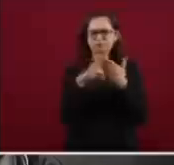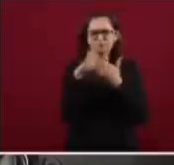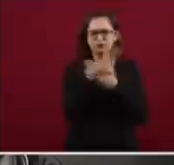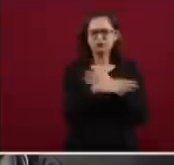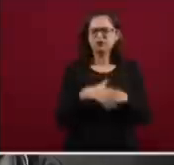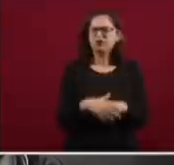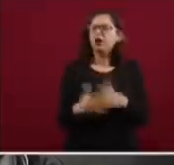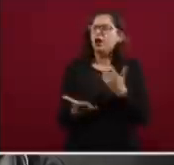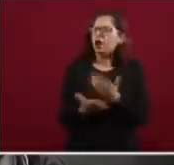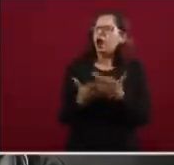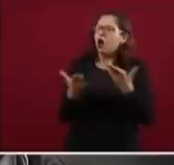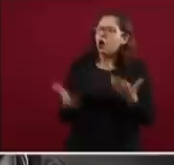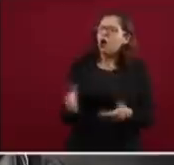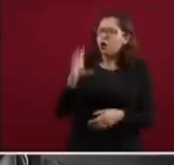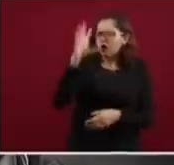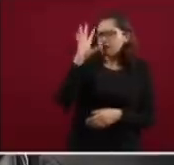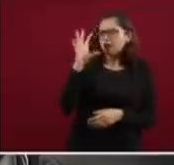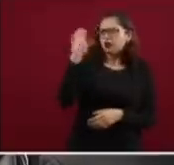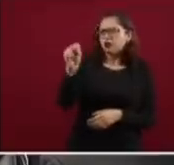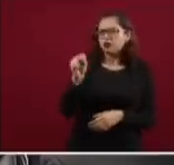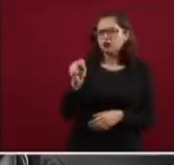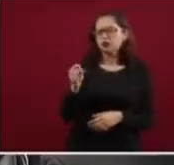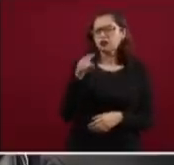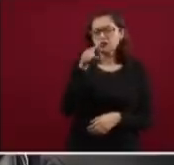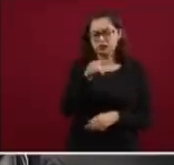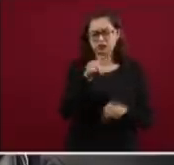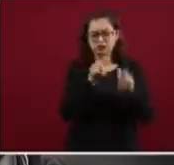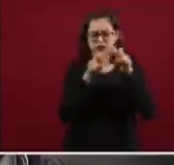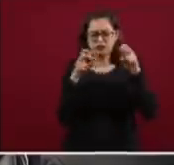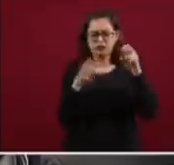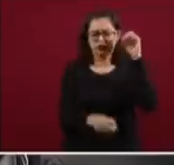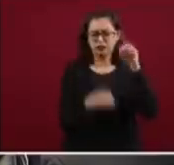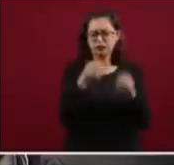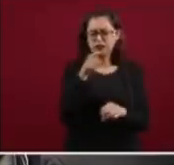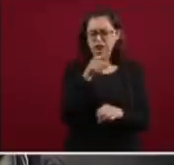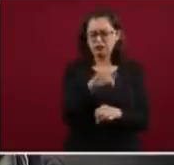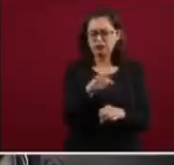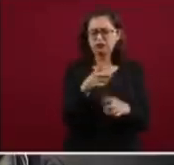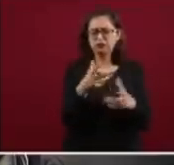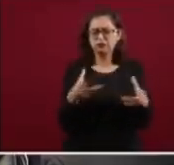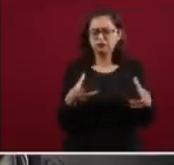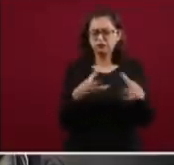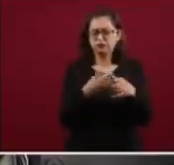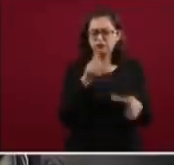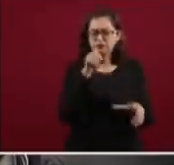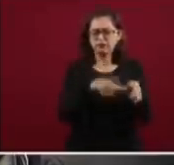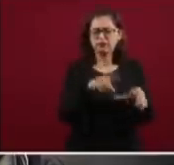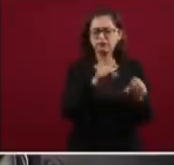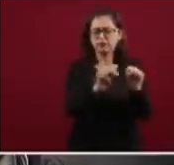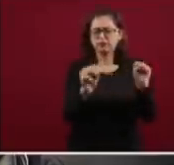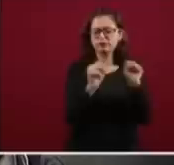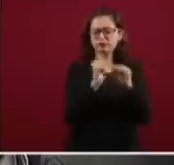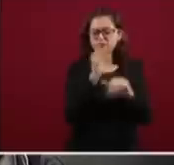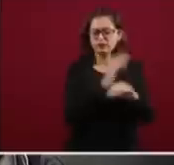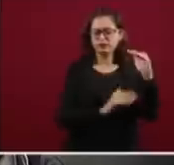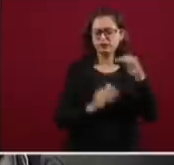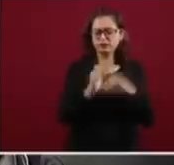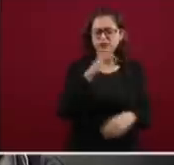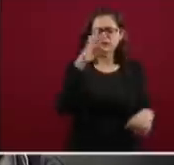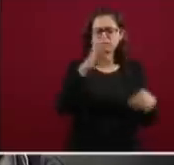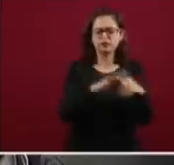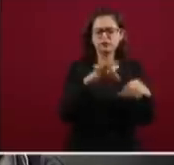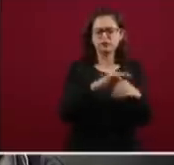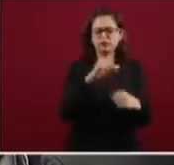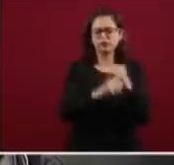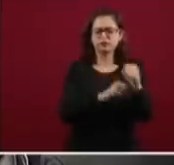ahora que lo menciona como dato este magistrado pertenece a una la de la sala superior que en la elección de